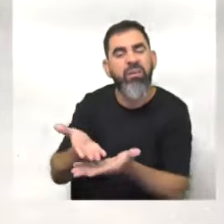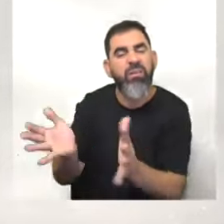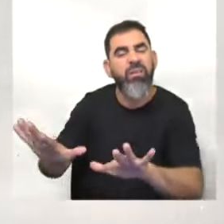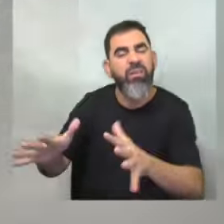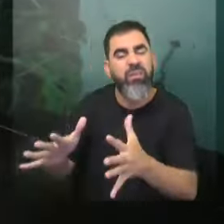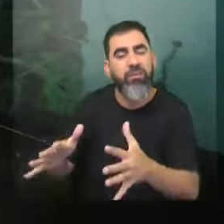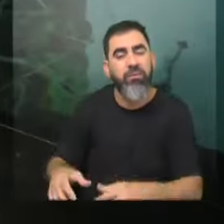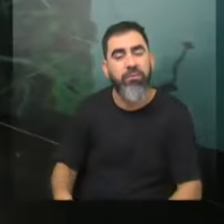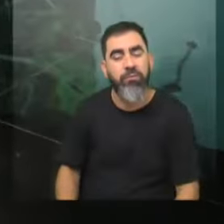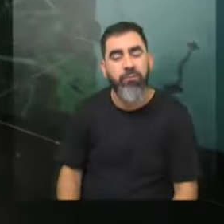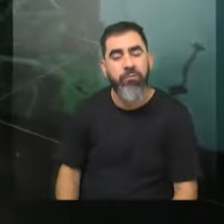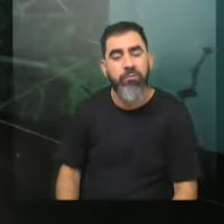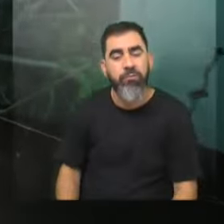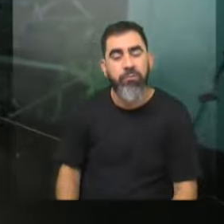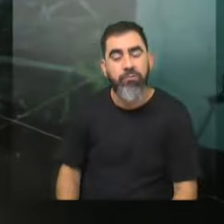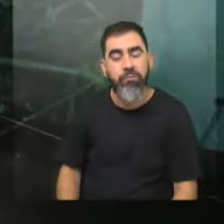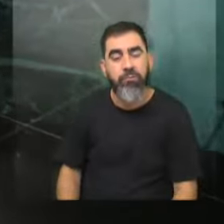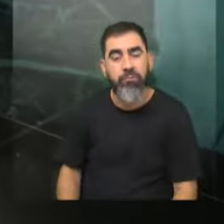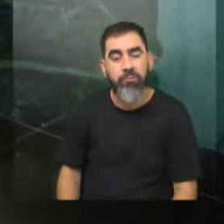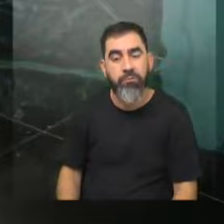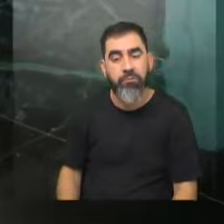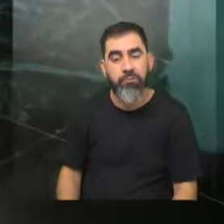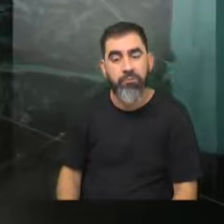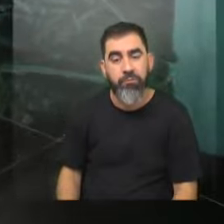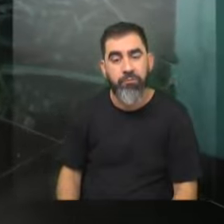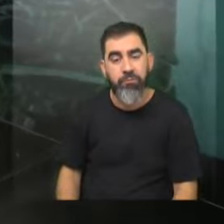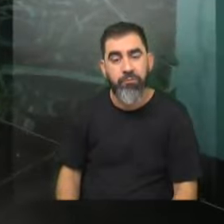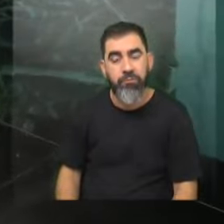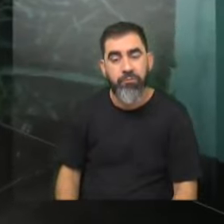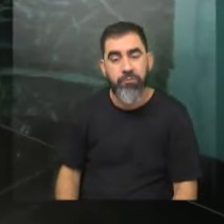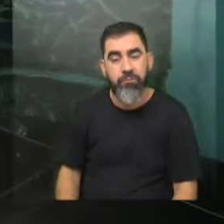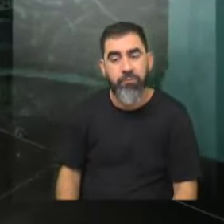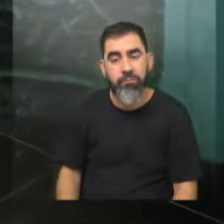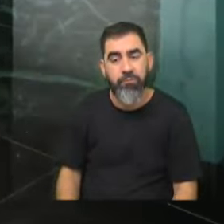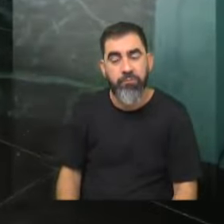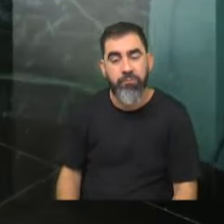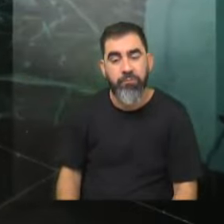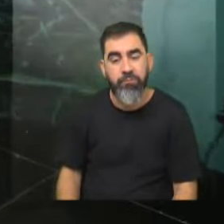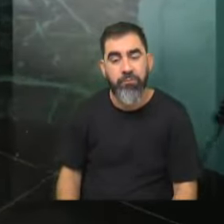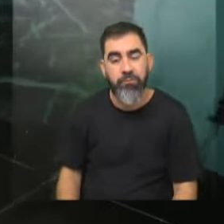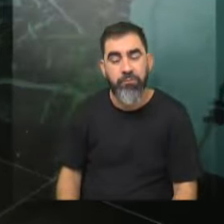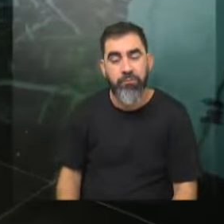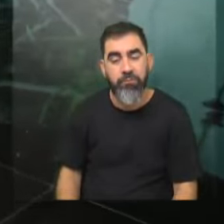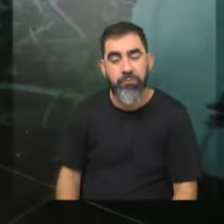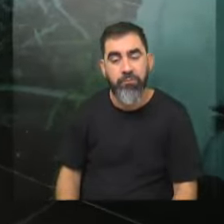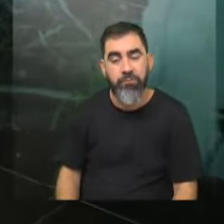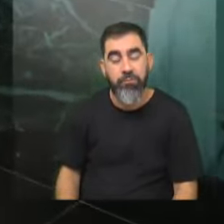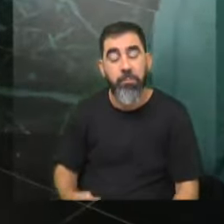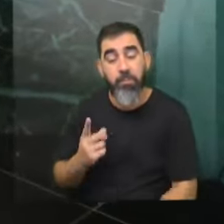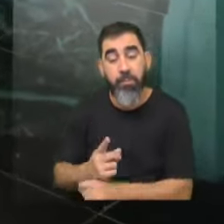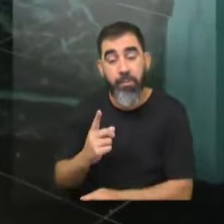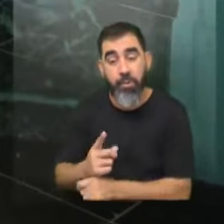por qué lo hiciste así? Bueno, en principio, no sé si está por allí los videos estoy viendo que están pasando. Lo primero que hacemos es